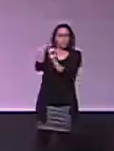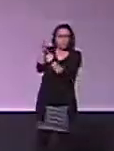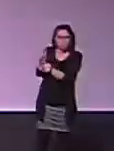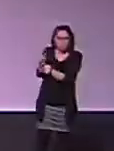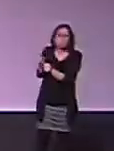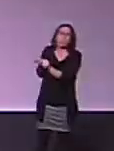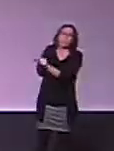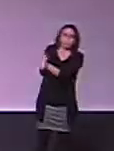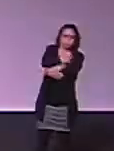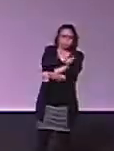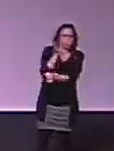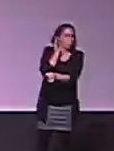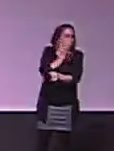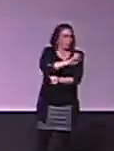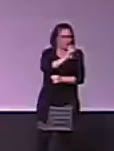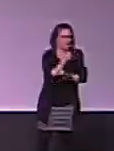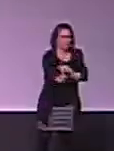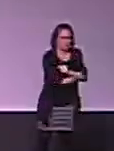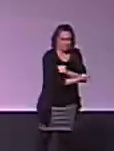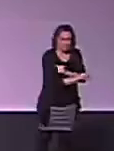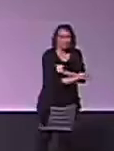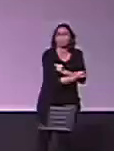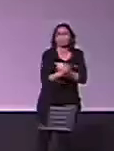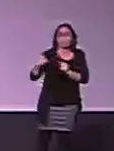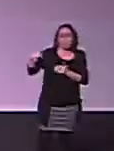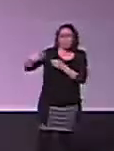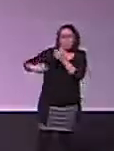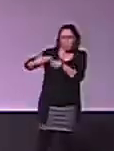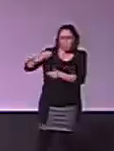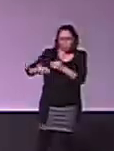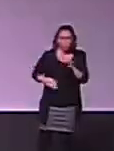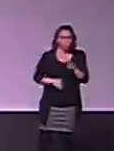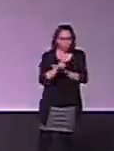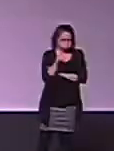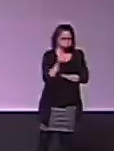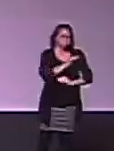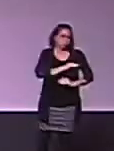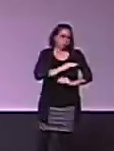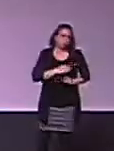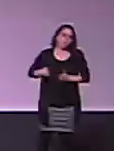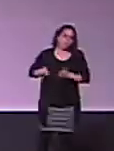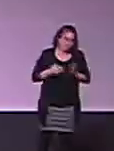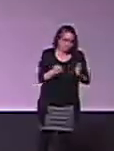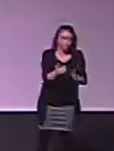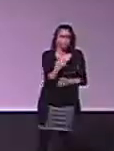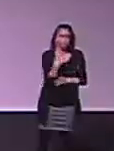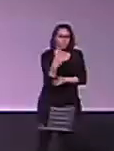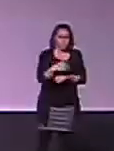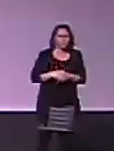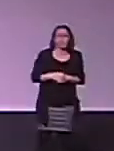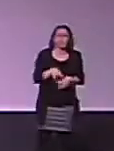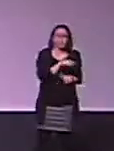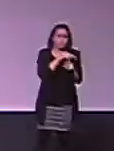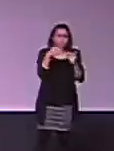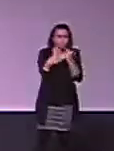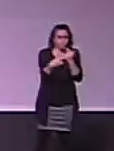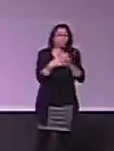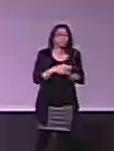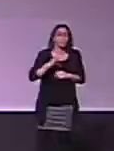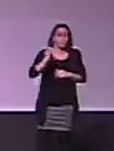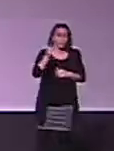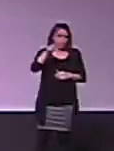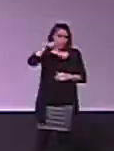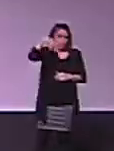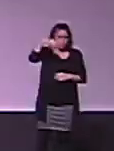dado, queda camino por recorrer. Carmen Nadarraga, Espainiako saskibaloiko selekzioaren historian lehen kapitaina izan